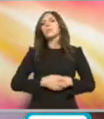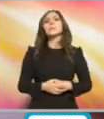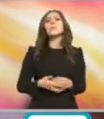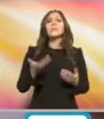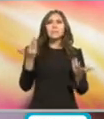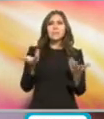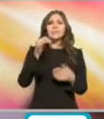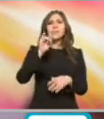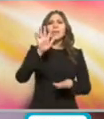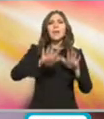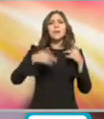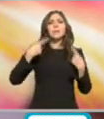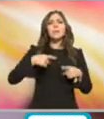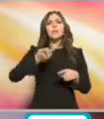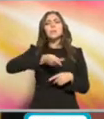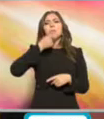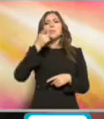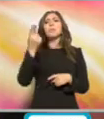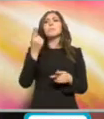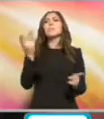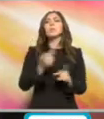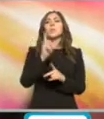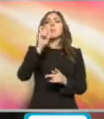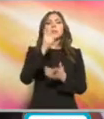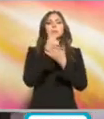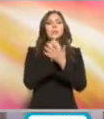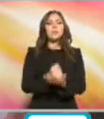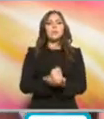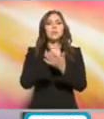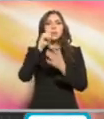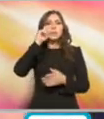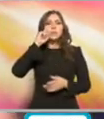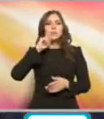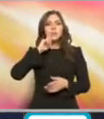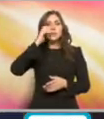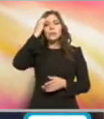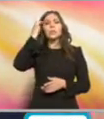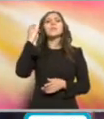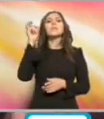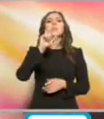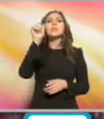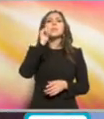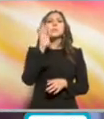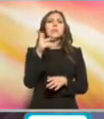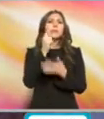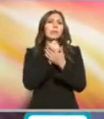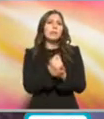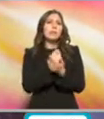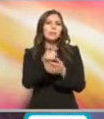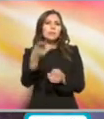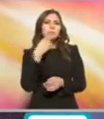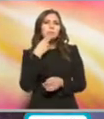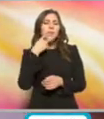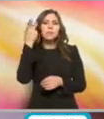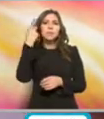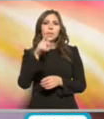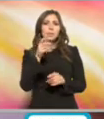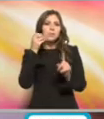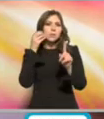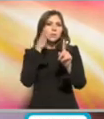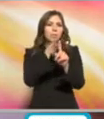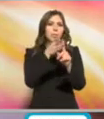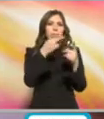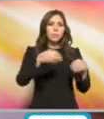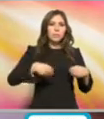¿qué pasa en una terapia sexual? Bueno, funcionamos como en una psicoterapia, pero lo enfocamos a la vida sexual de la